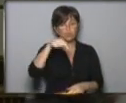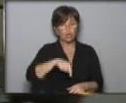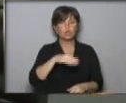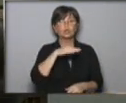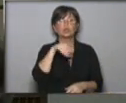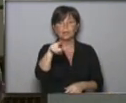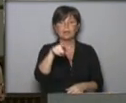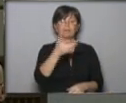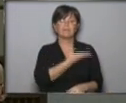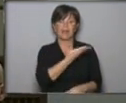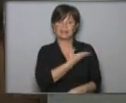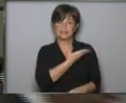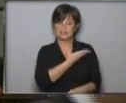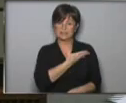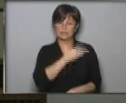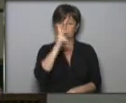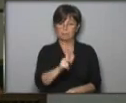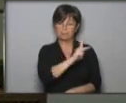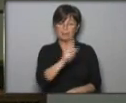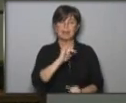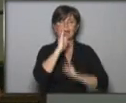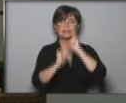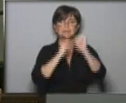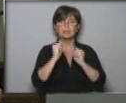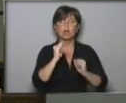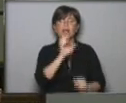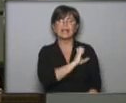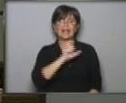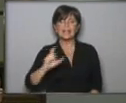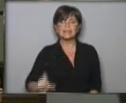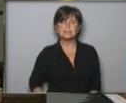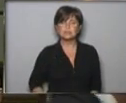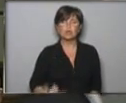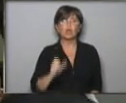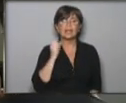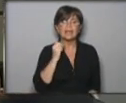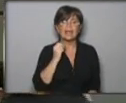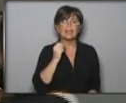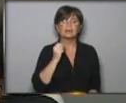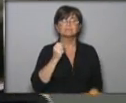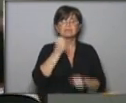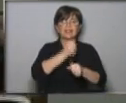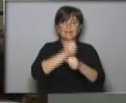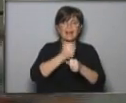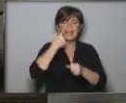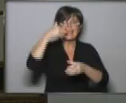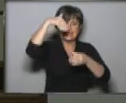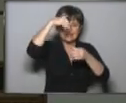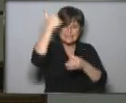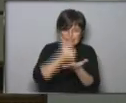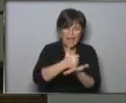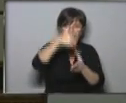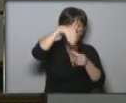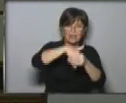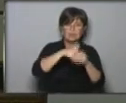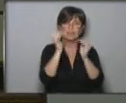el Papa Francisco, explicó que es Cristo quien lleva a la Iglesia y es su centro, sin